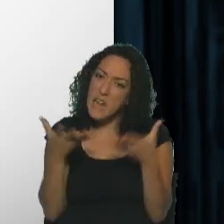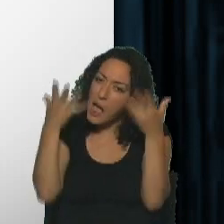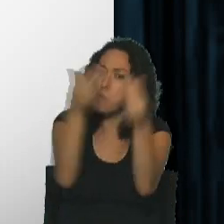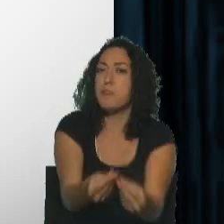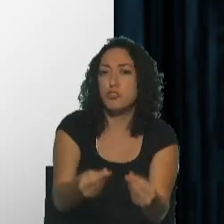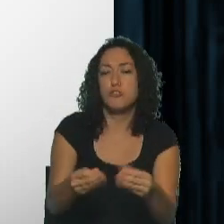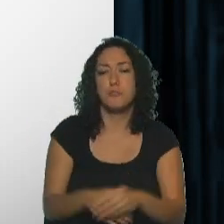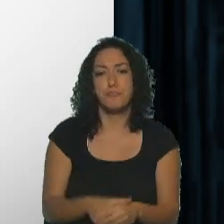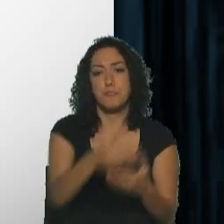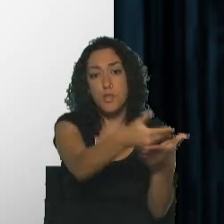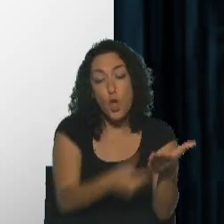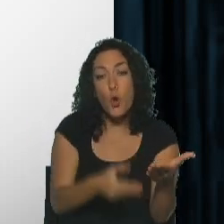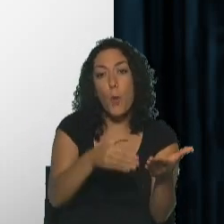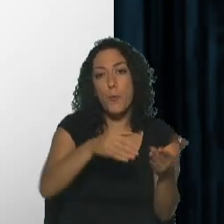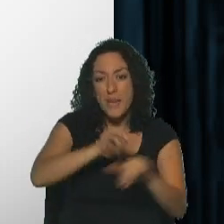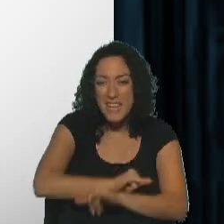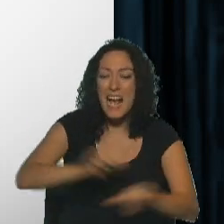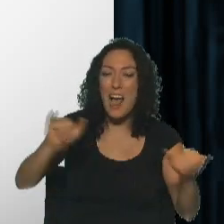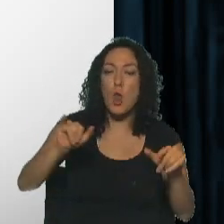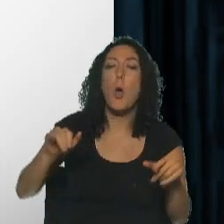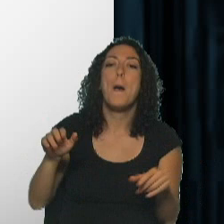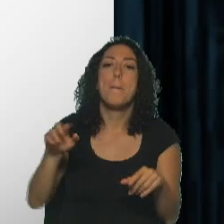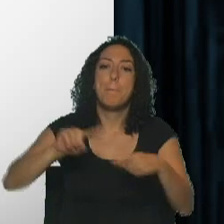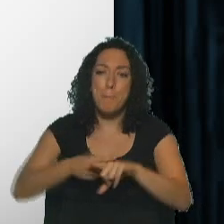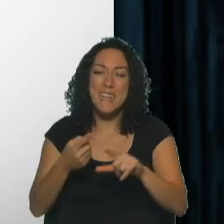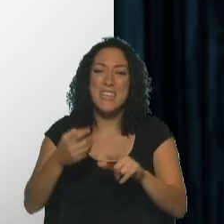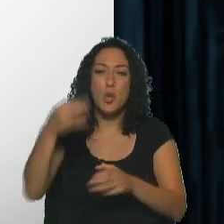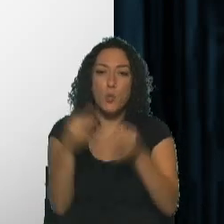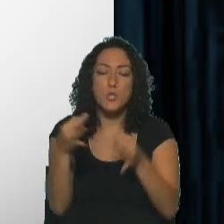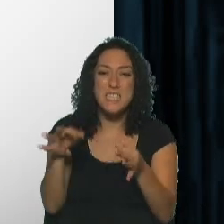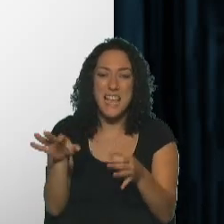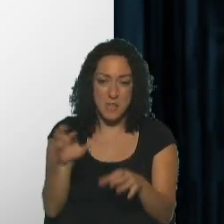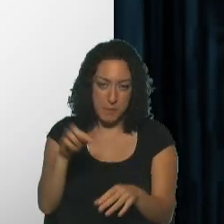es el comunicado, insisto, del Partido Justicialista Orden Nacional.